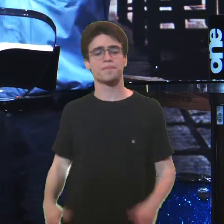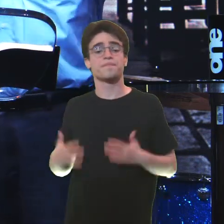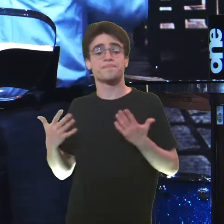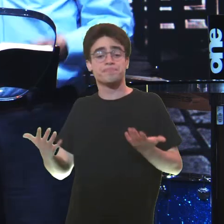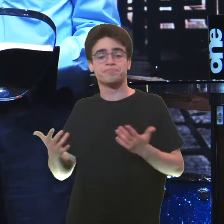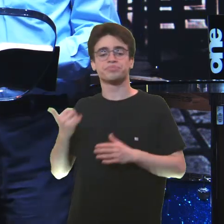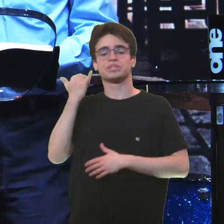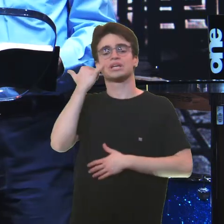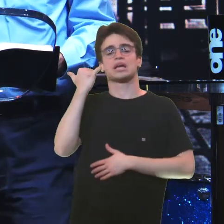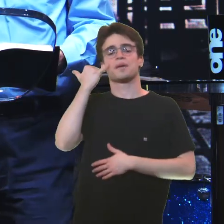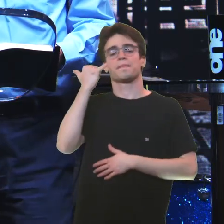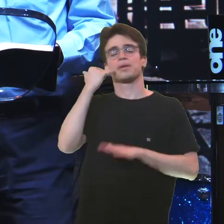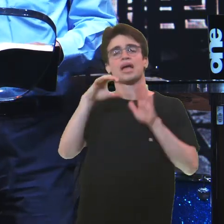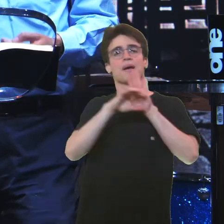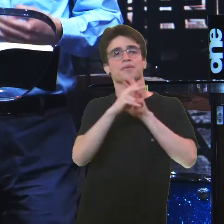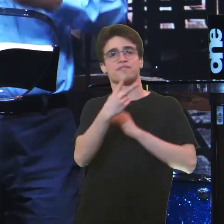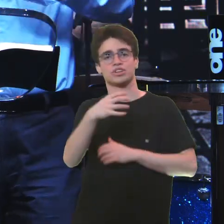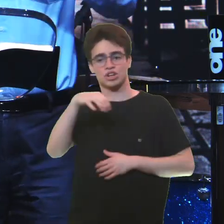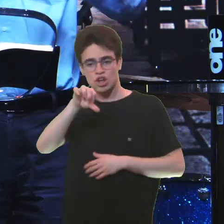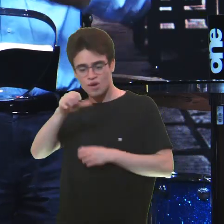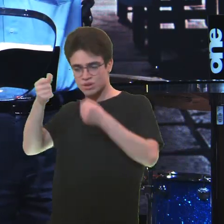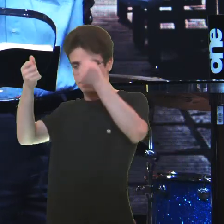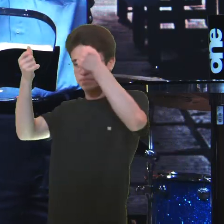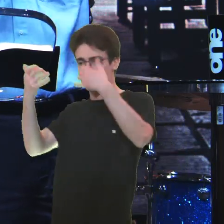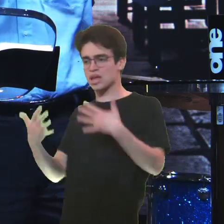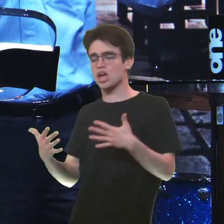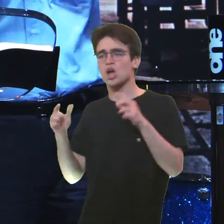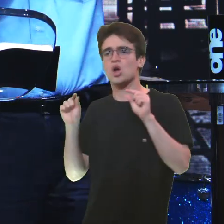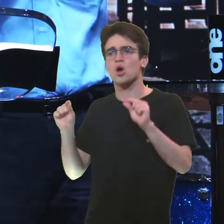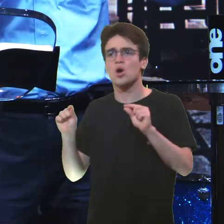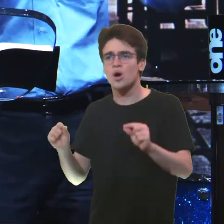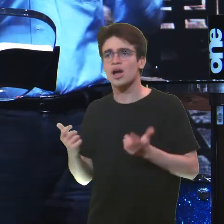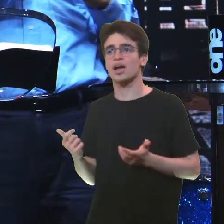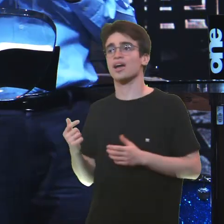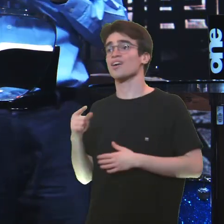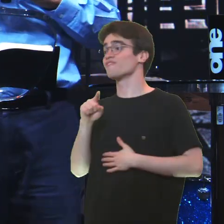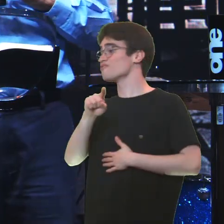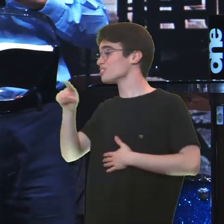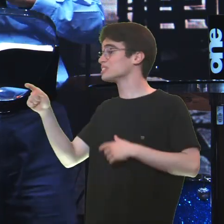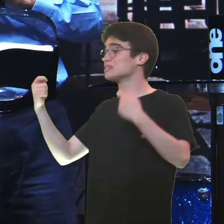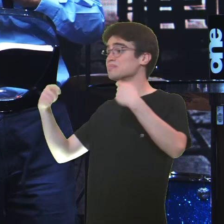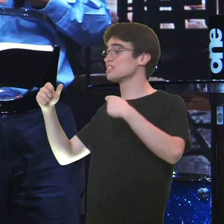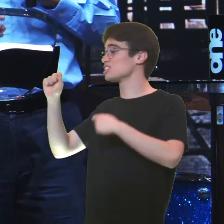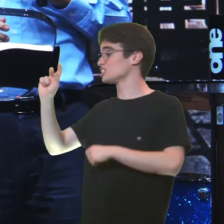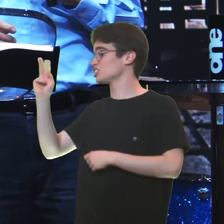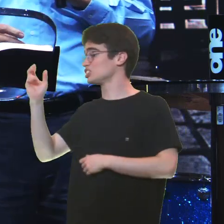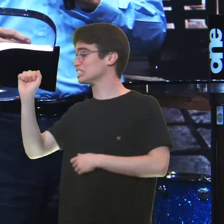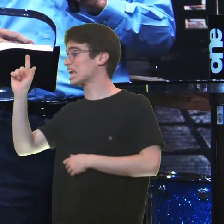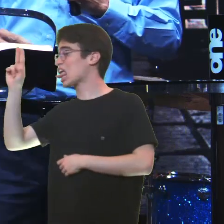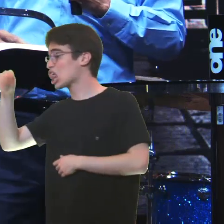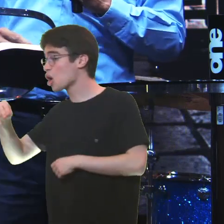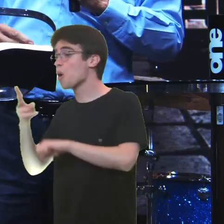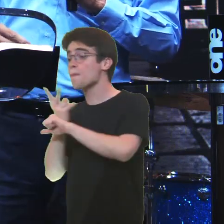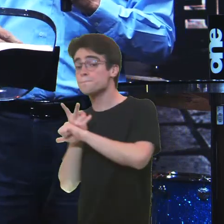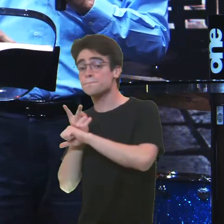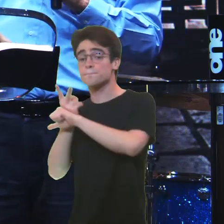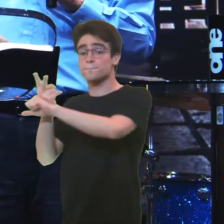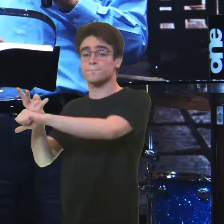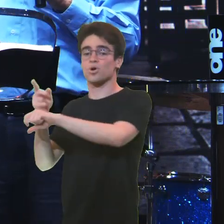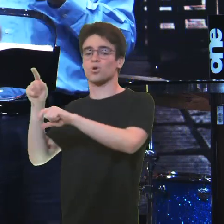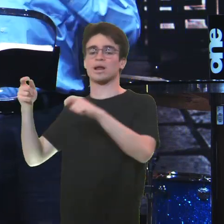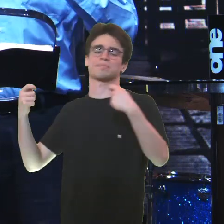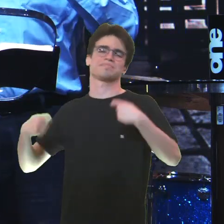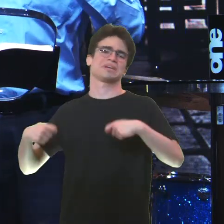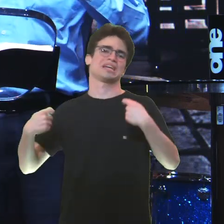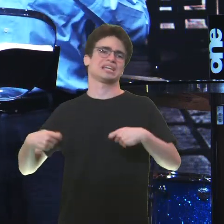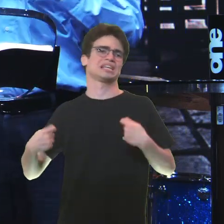Jeremías 29, aqui em Jeremias 29, dice que hay que procurar el shalom de Deus ella, diz que eles deviam procurar o shalom